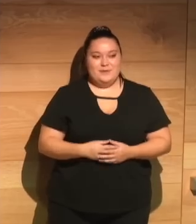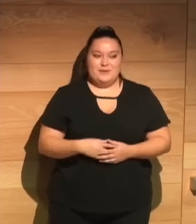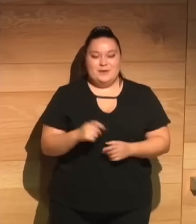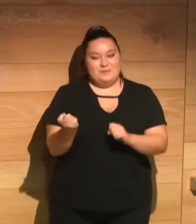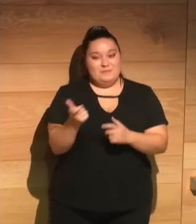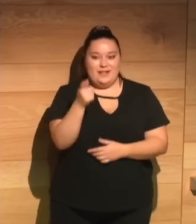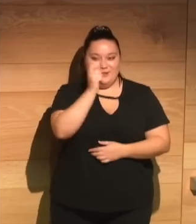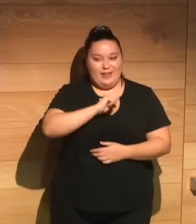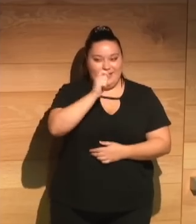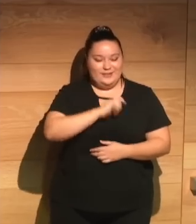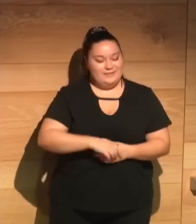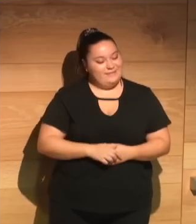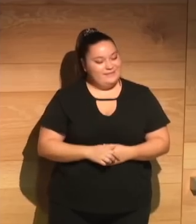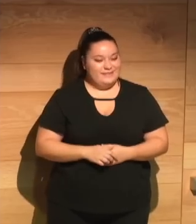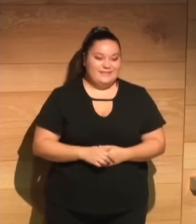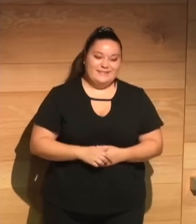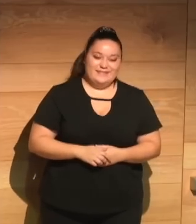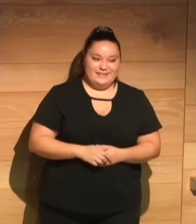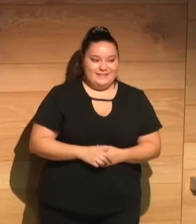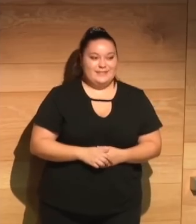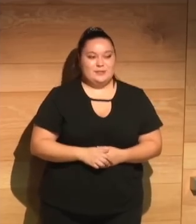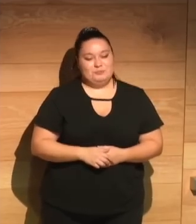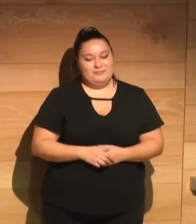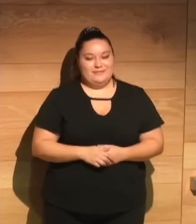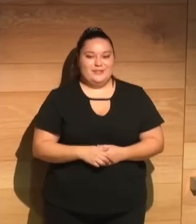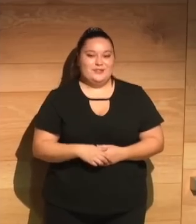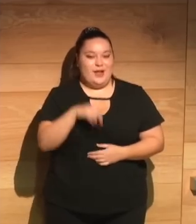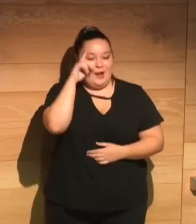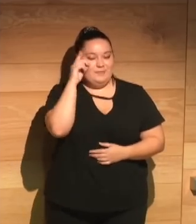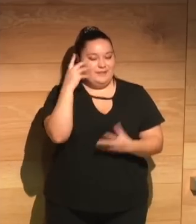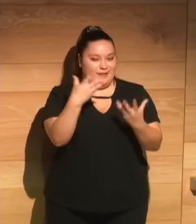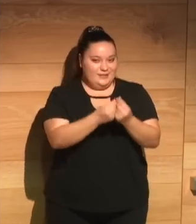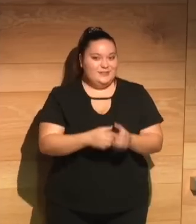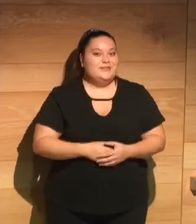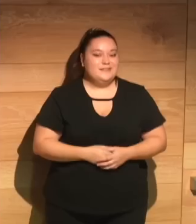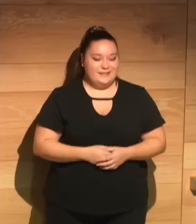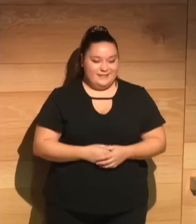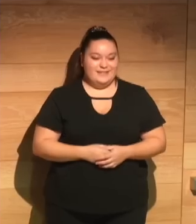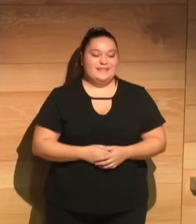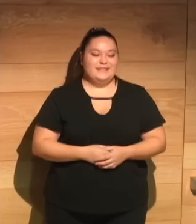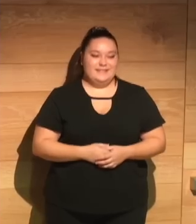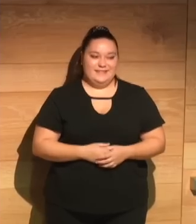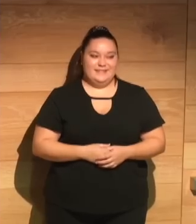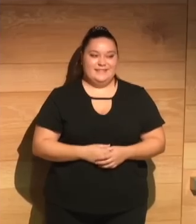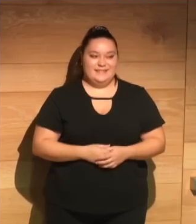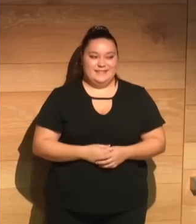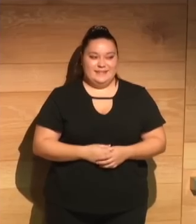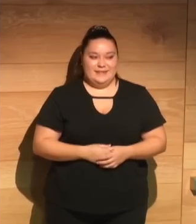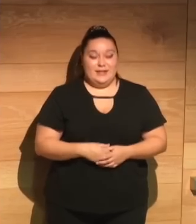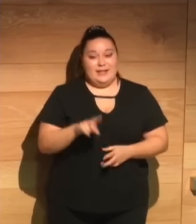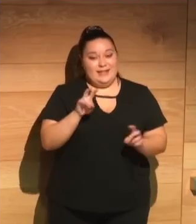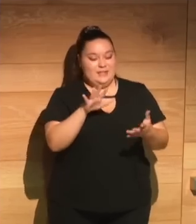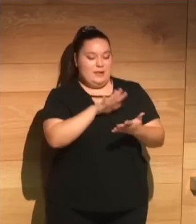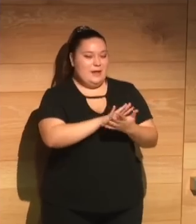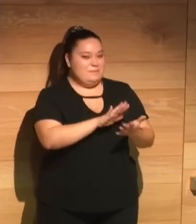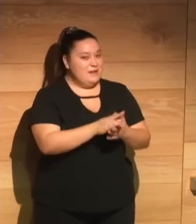Estos hombros, ¿qué ha pasado? ¿Qué has hecho? De verdad, eres un almendrado. ¿La leche de burra funciona? Madre mía. Juan. A lo mejor lo de calmarte no